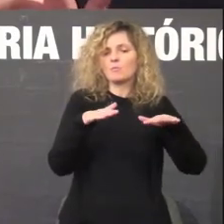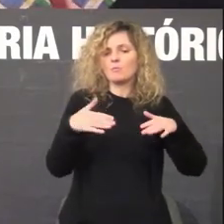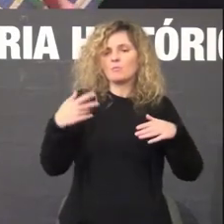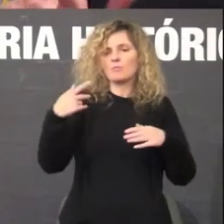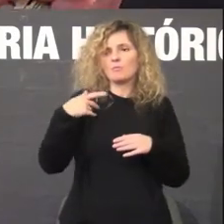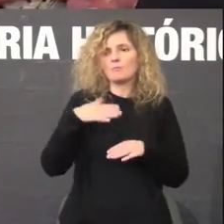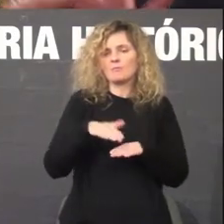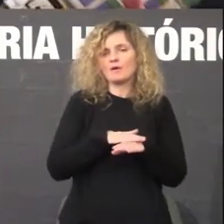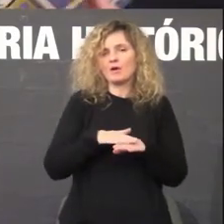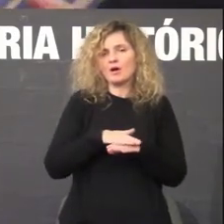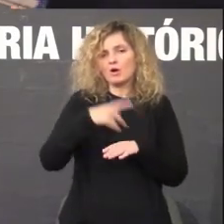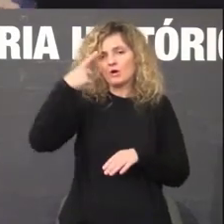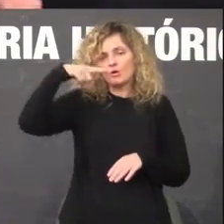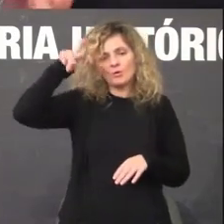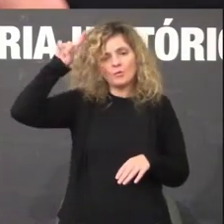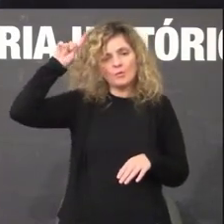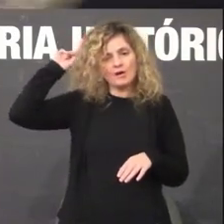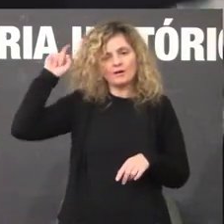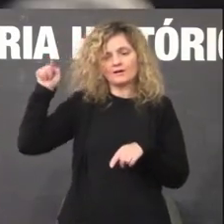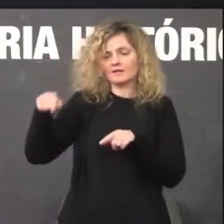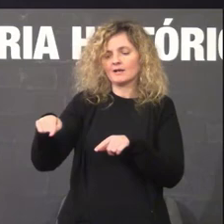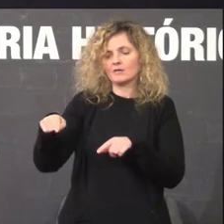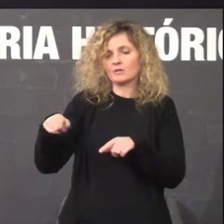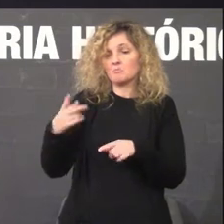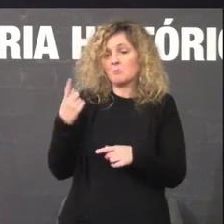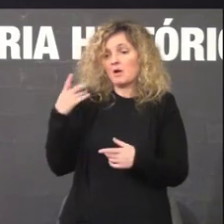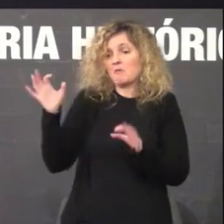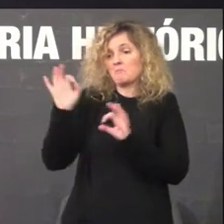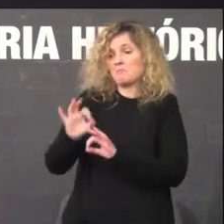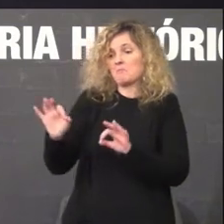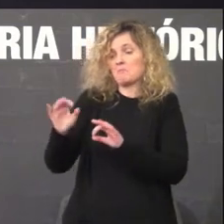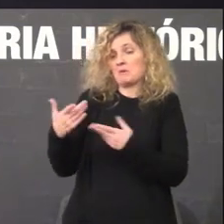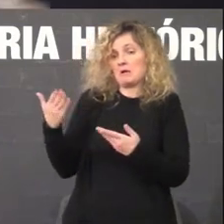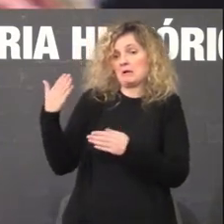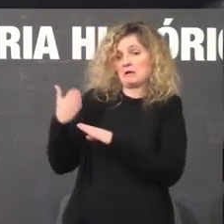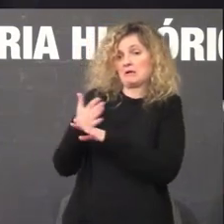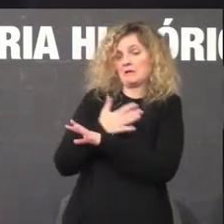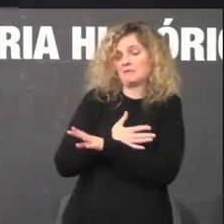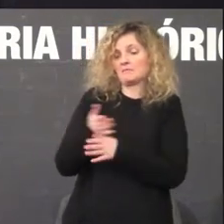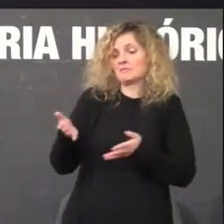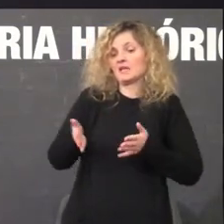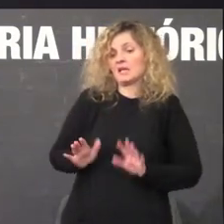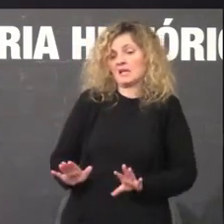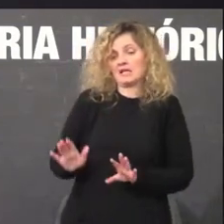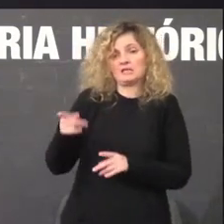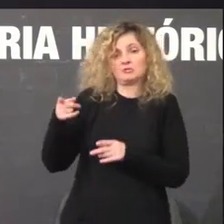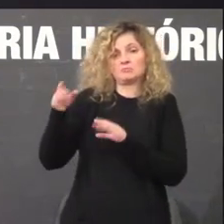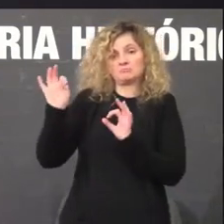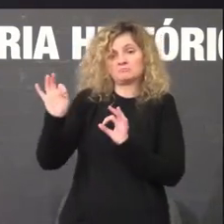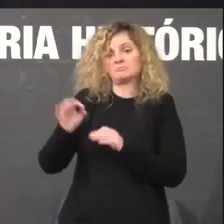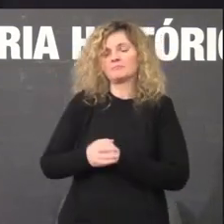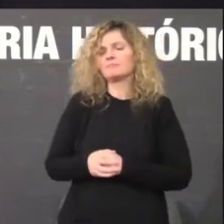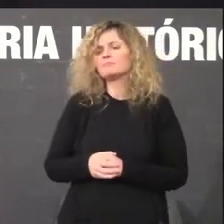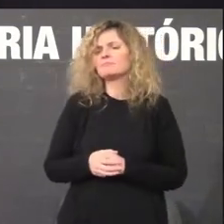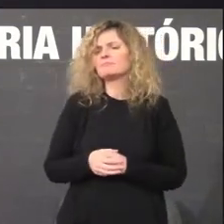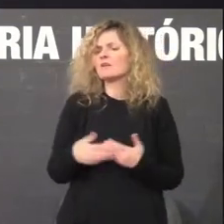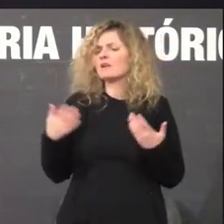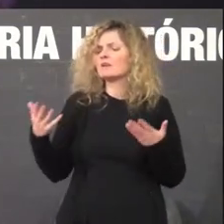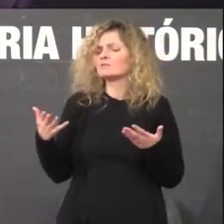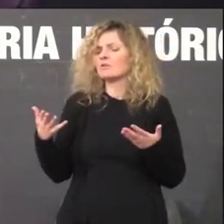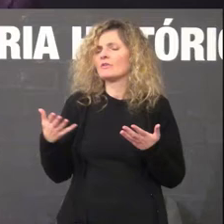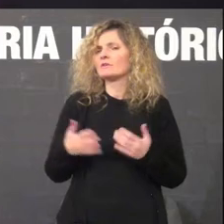Carlos, de Juan Carlos, que entonces no es absolutamente nada, o es hijo de don Juan. Y entonces